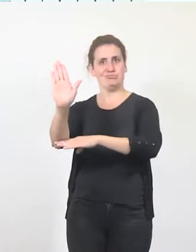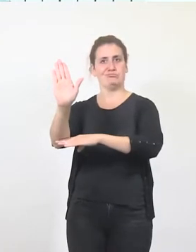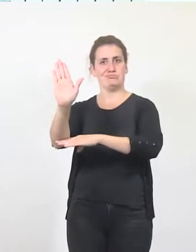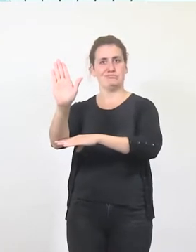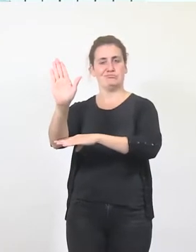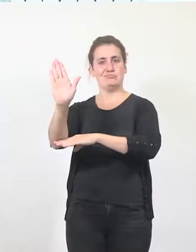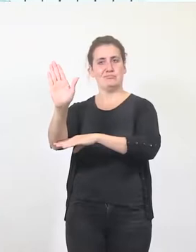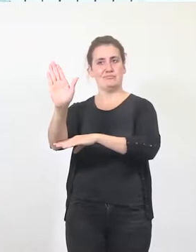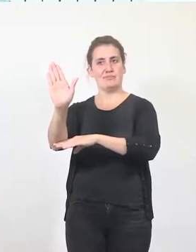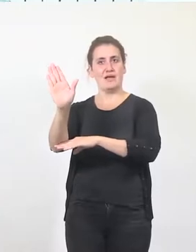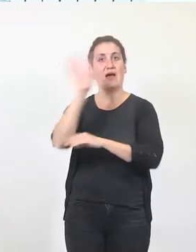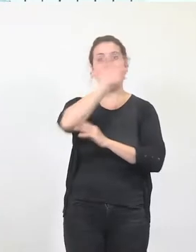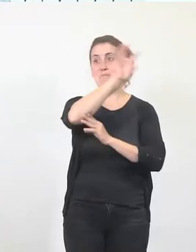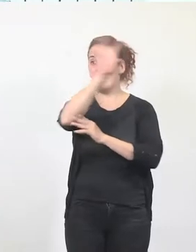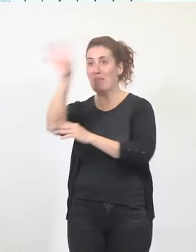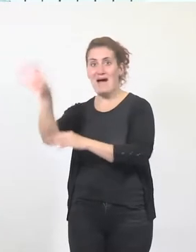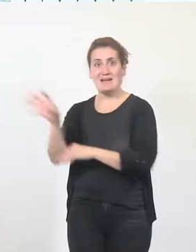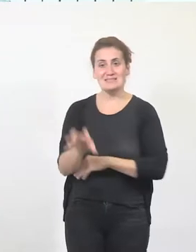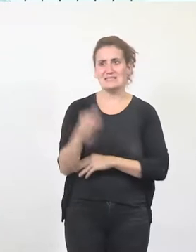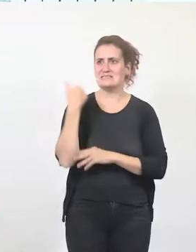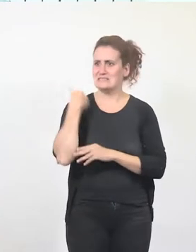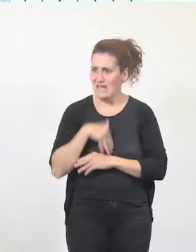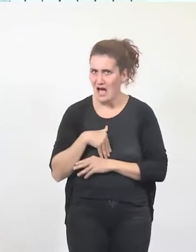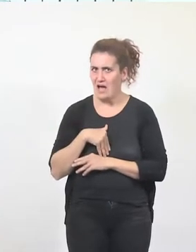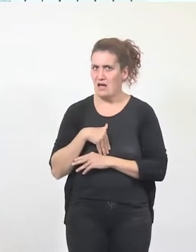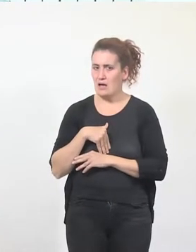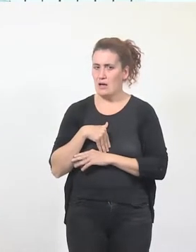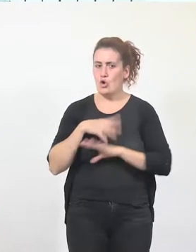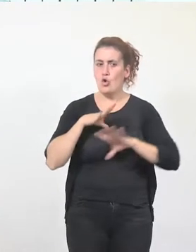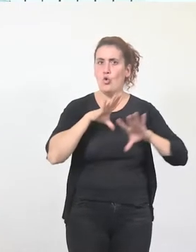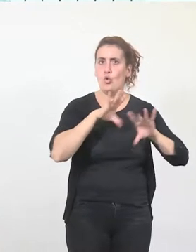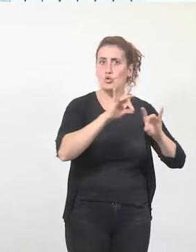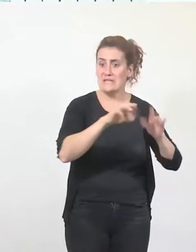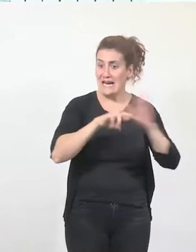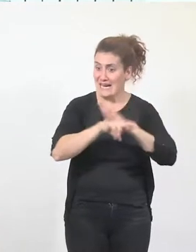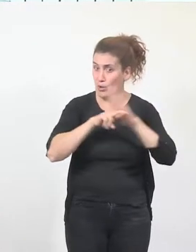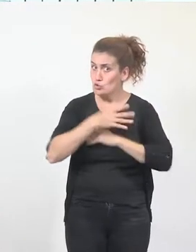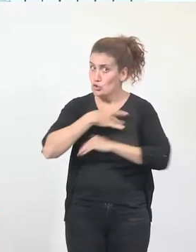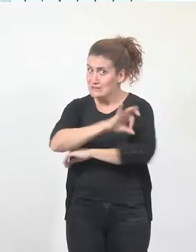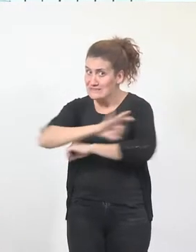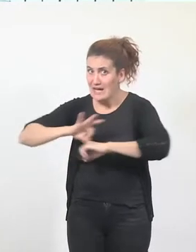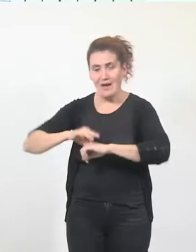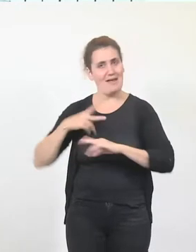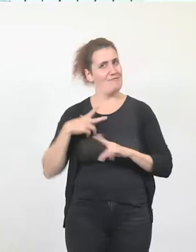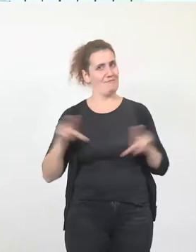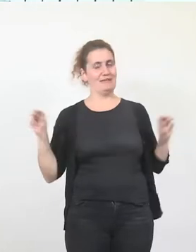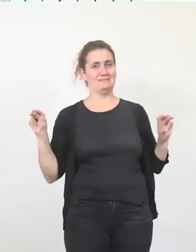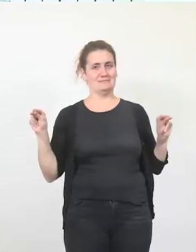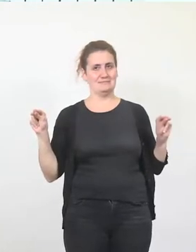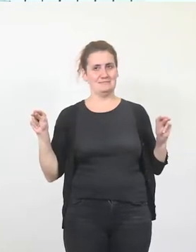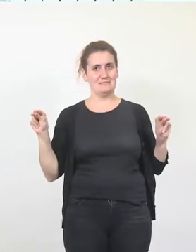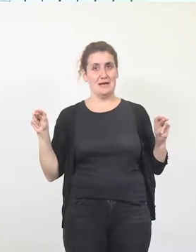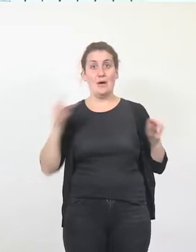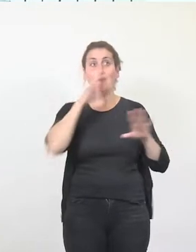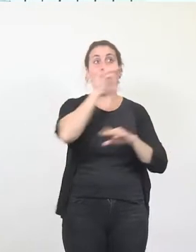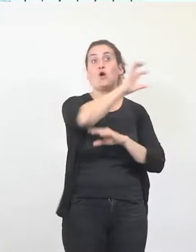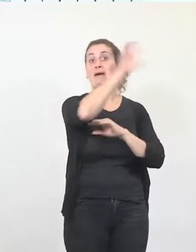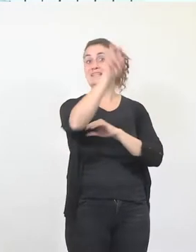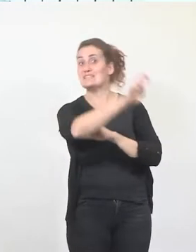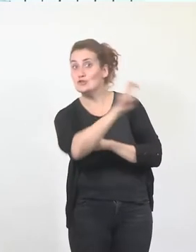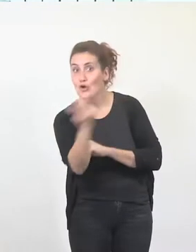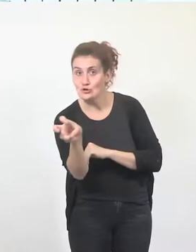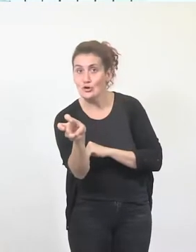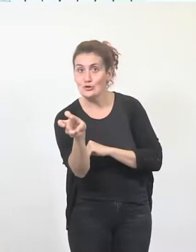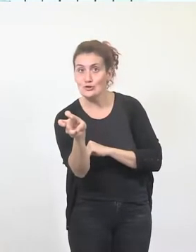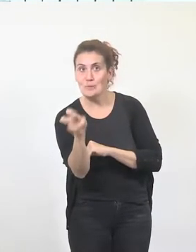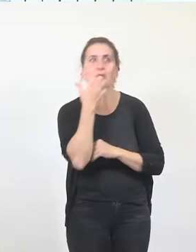existencia, hay países que ya han dejado de utilizar los recursos del Sáhara. Pero hay otros, y sobre